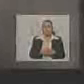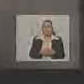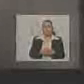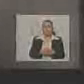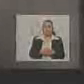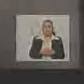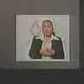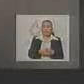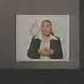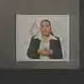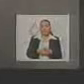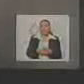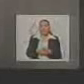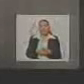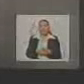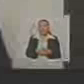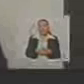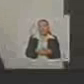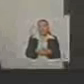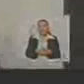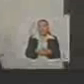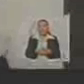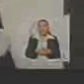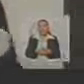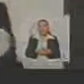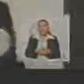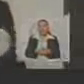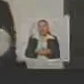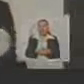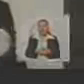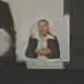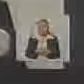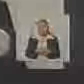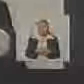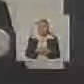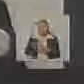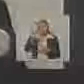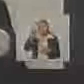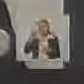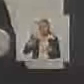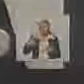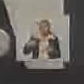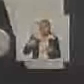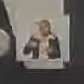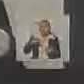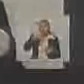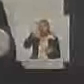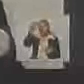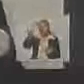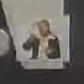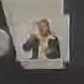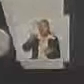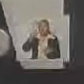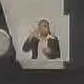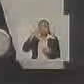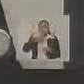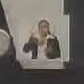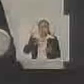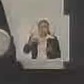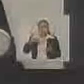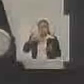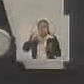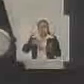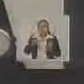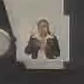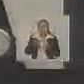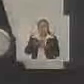el PT. Adelante, candidato, por favor. Vecinas, vecinos, les decía que he presentado un decálogo para erradicar la